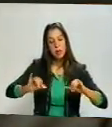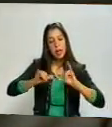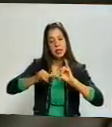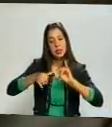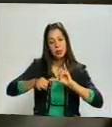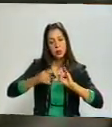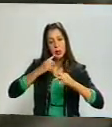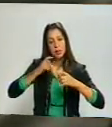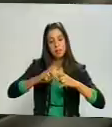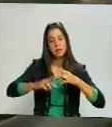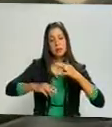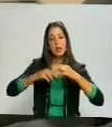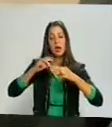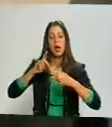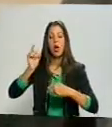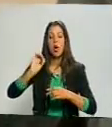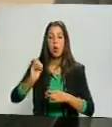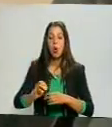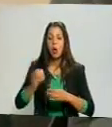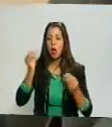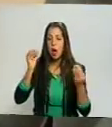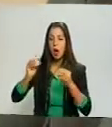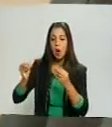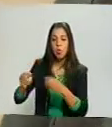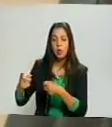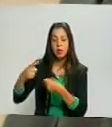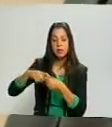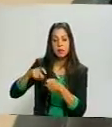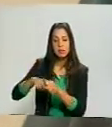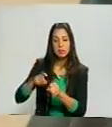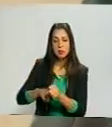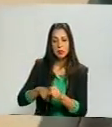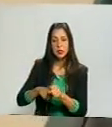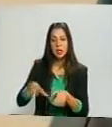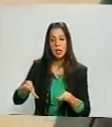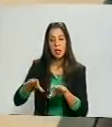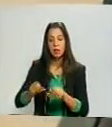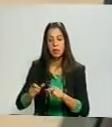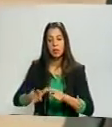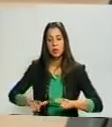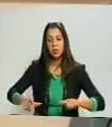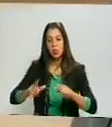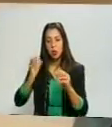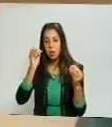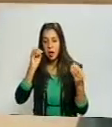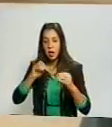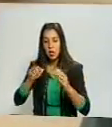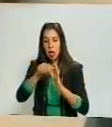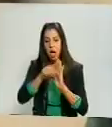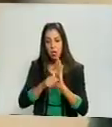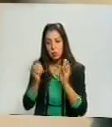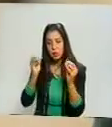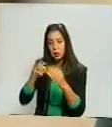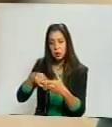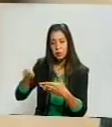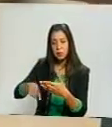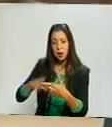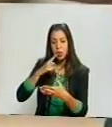la constitución de sociedades mercantiles o adquisición de acciones en estas sociedades que sean titulares de